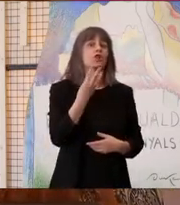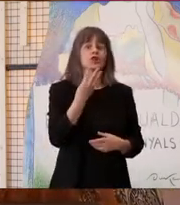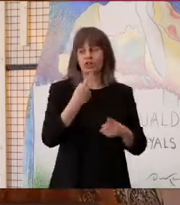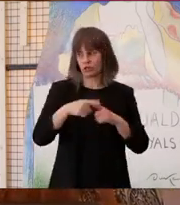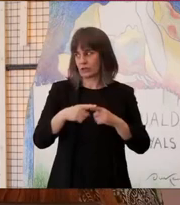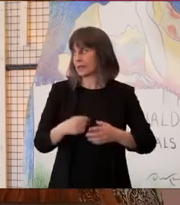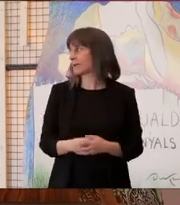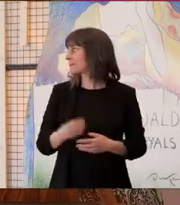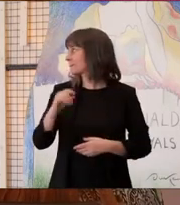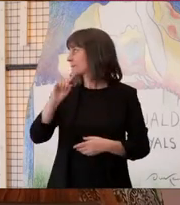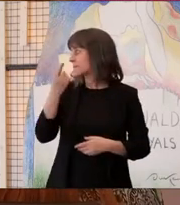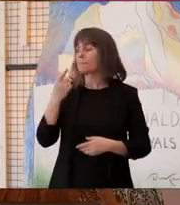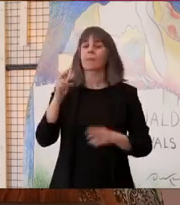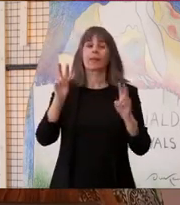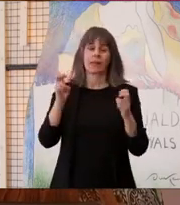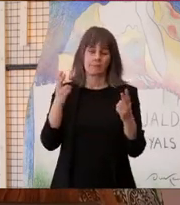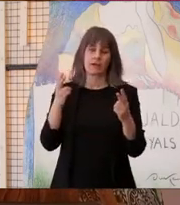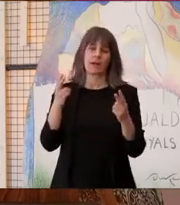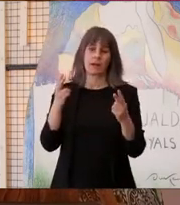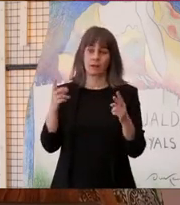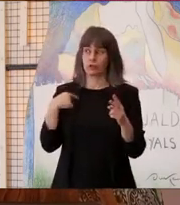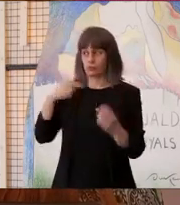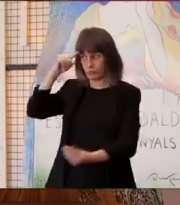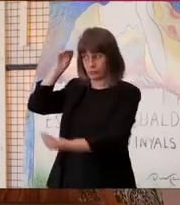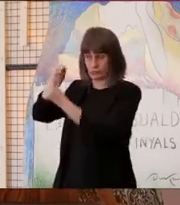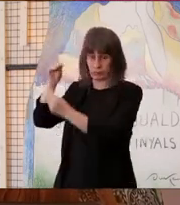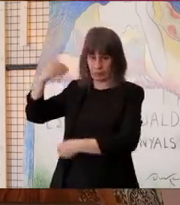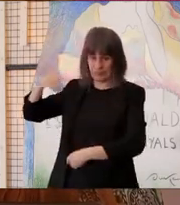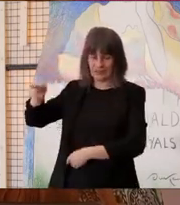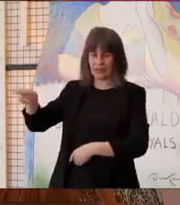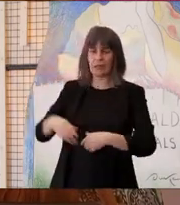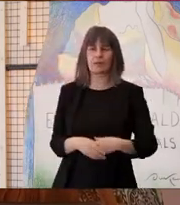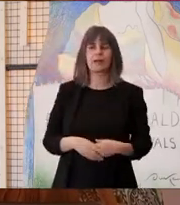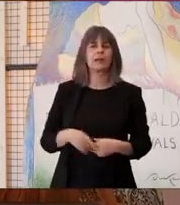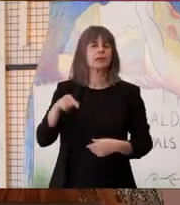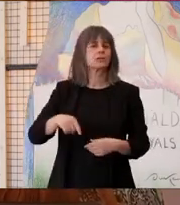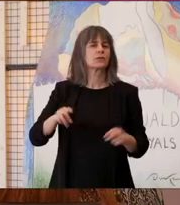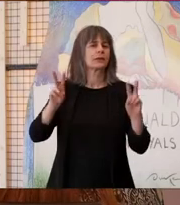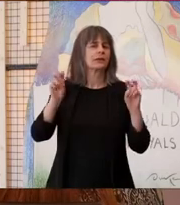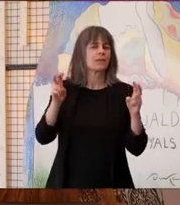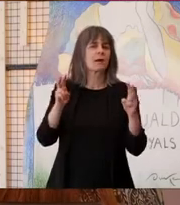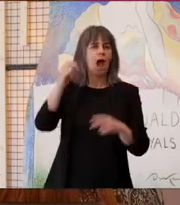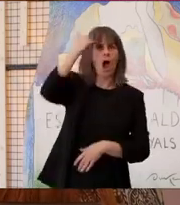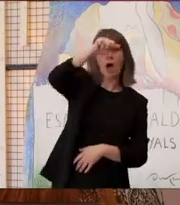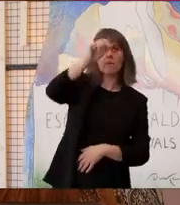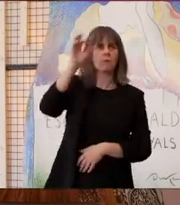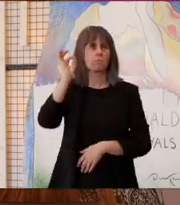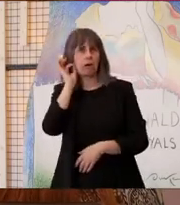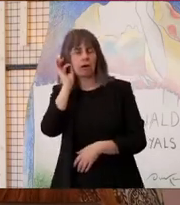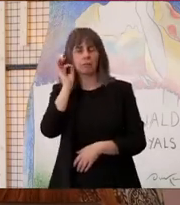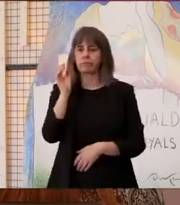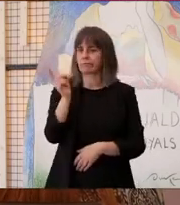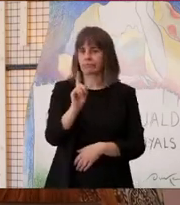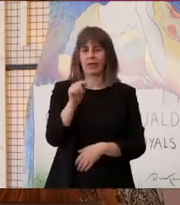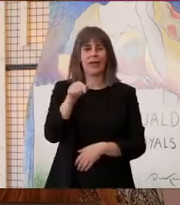siguiendo la línea de la presidenta claro no es una cuestión de ser hombres o mujeres lo que hace